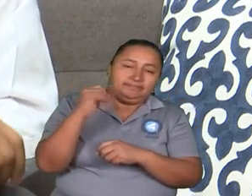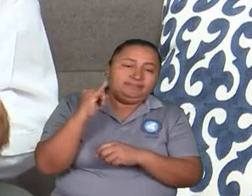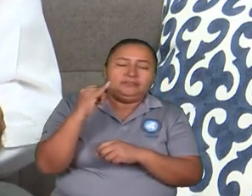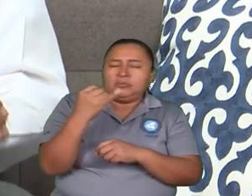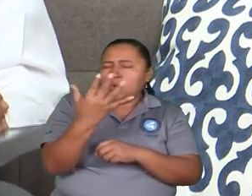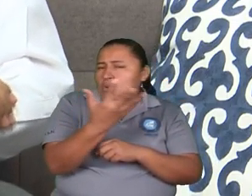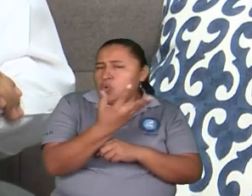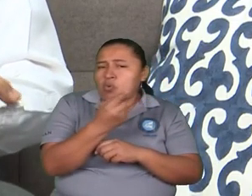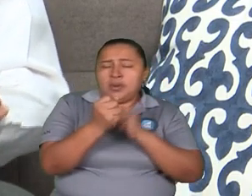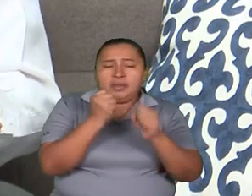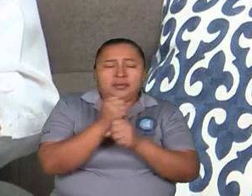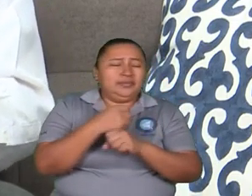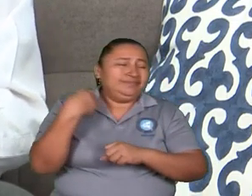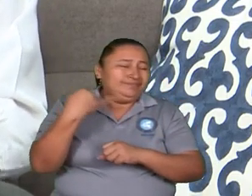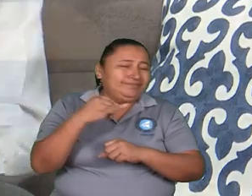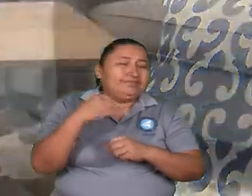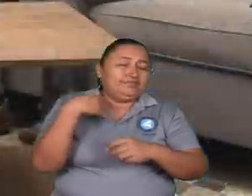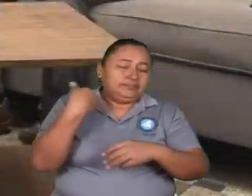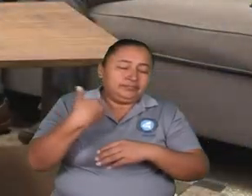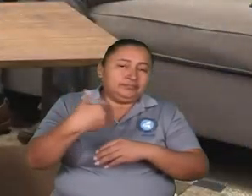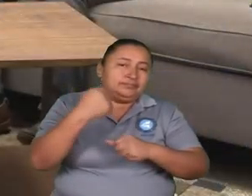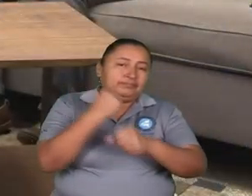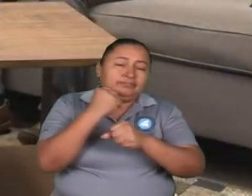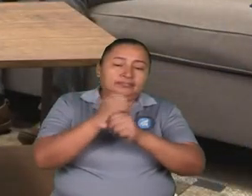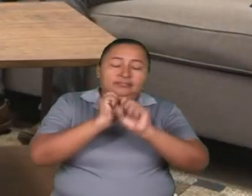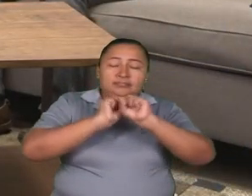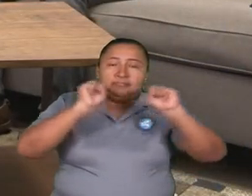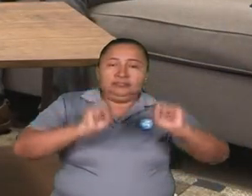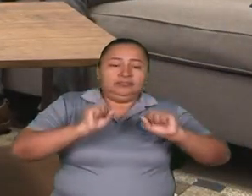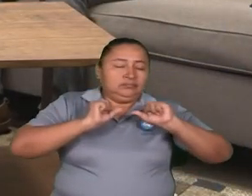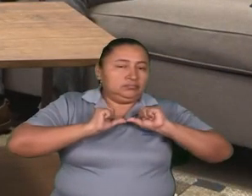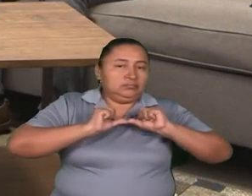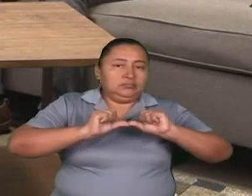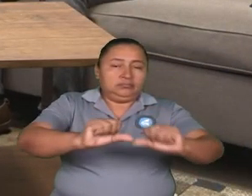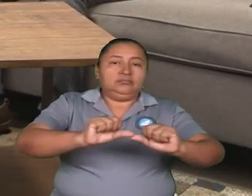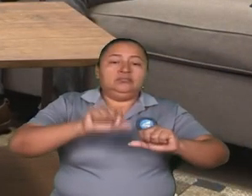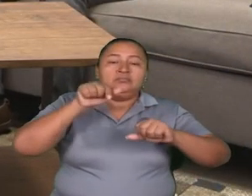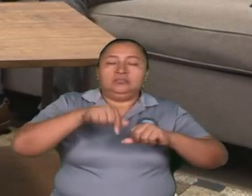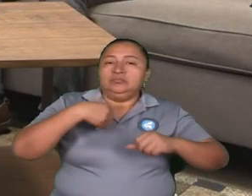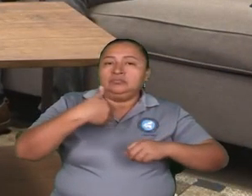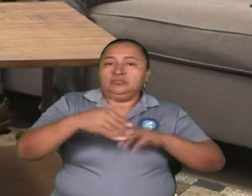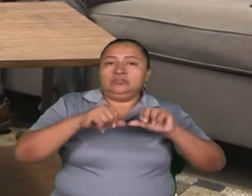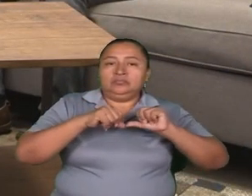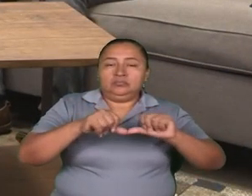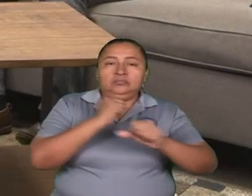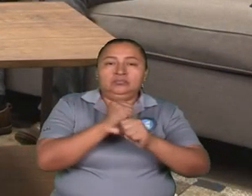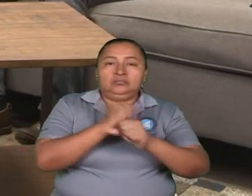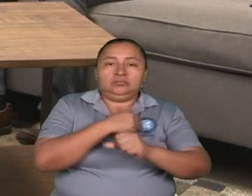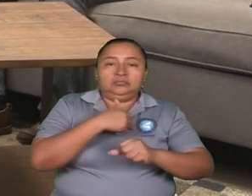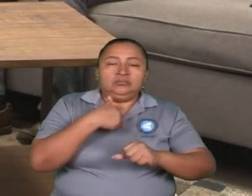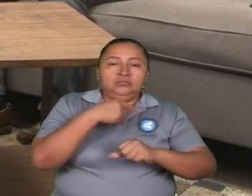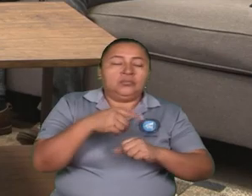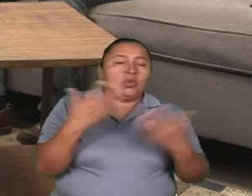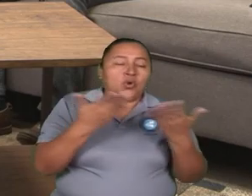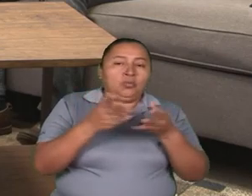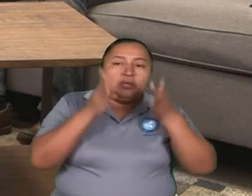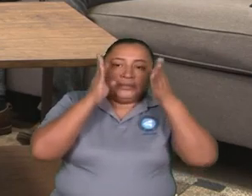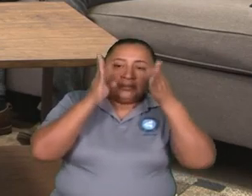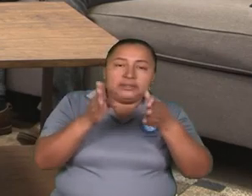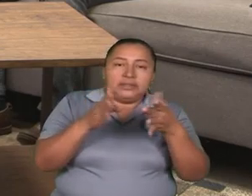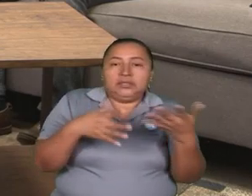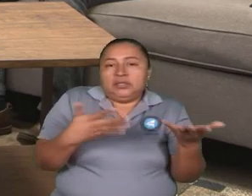constante capacitación para la atención de toda la población que nos va a visitar. Muy importante ese aspecto que usted plantea, compañero